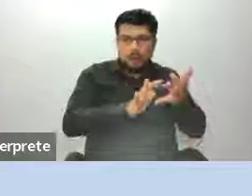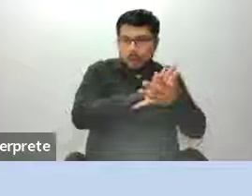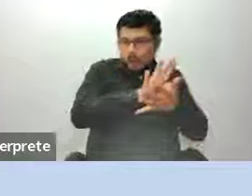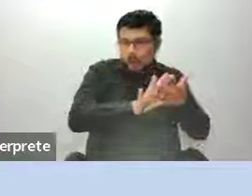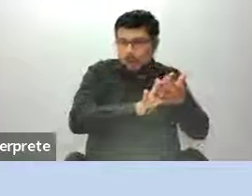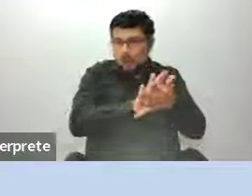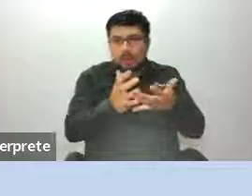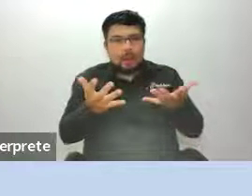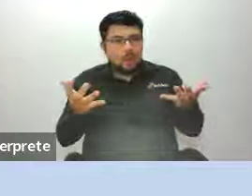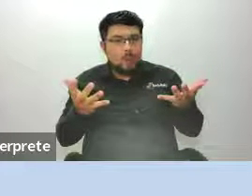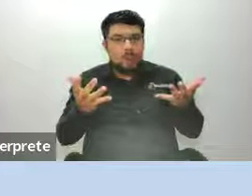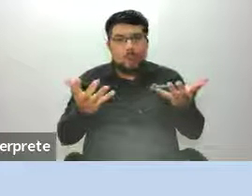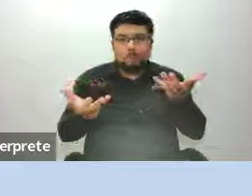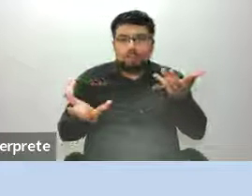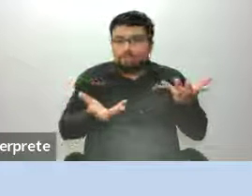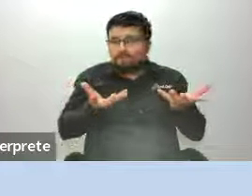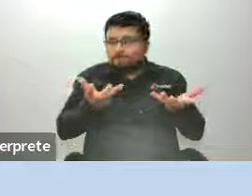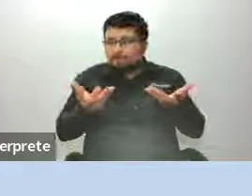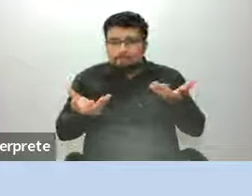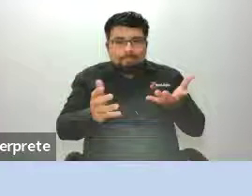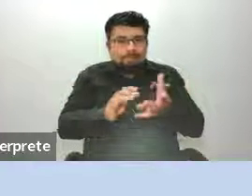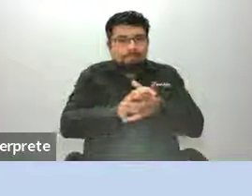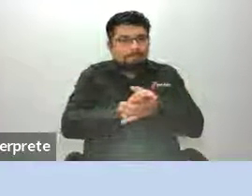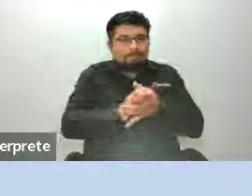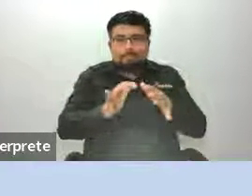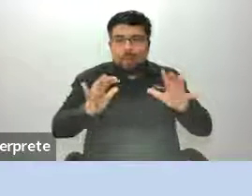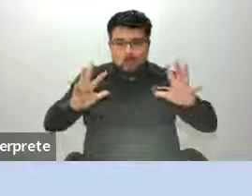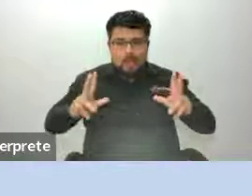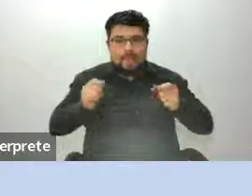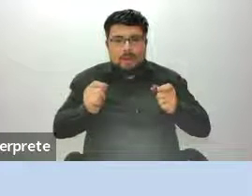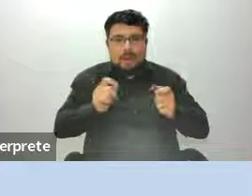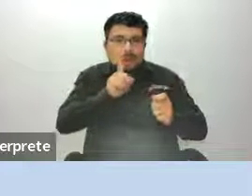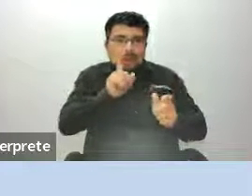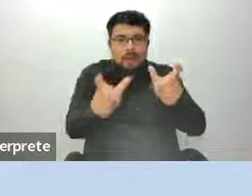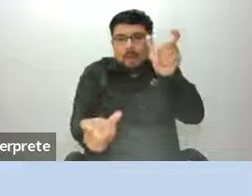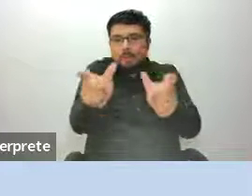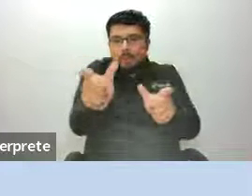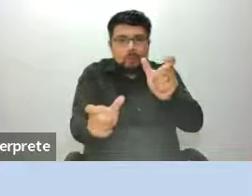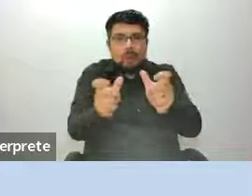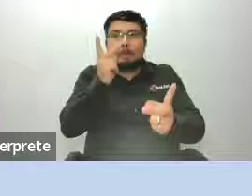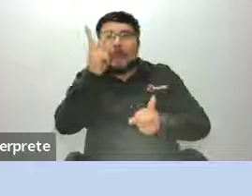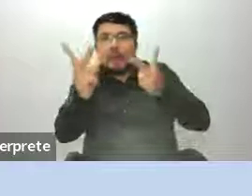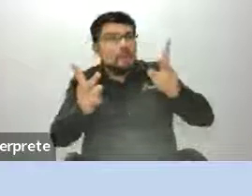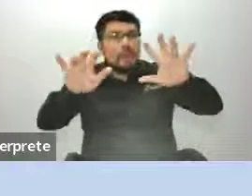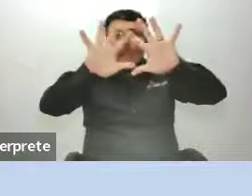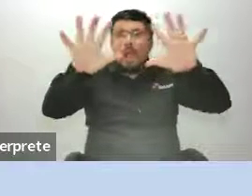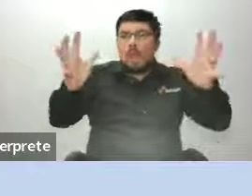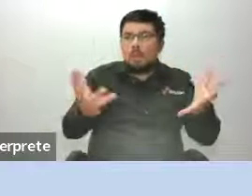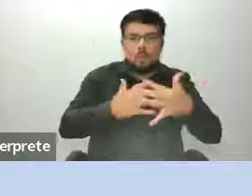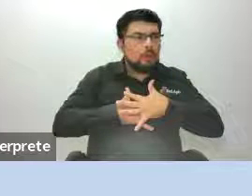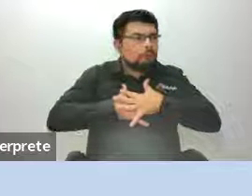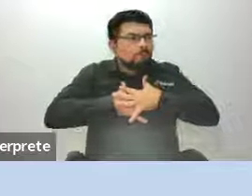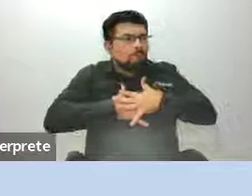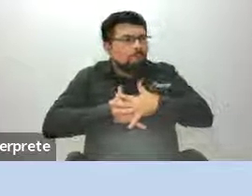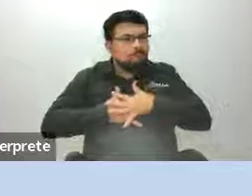personas de simbolizar el mundo, simbolizar lo que nos rodea, lo que nos pasa, lo que sentimos,